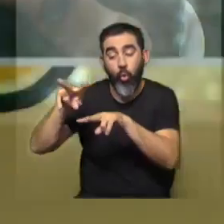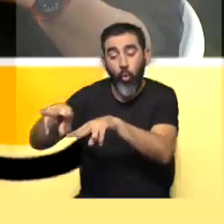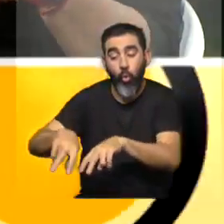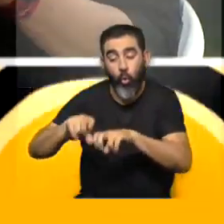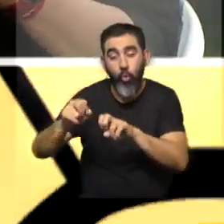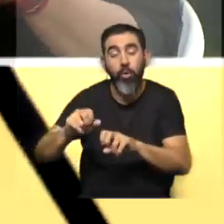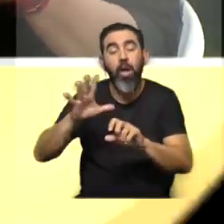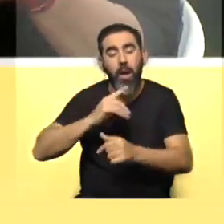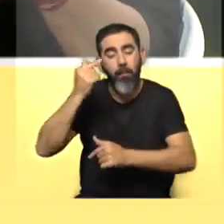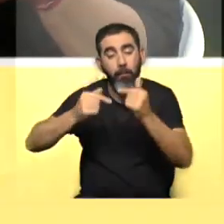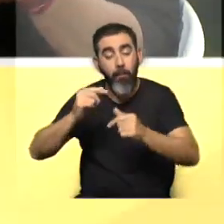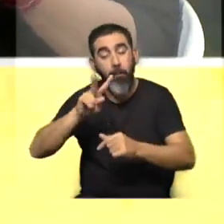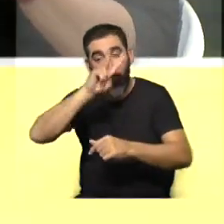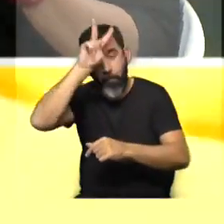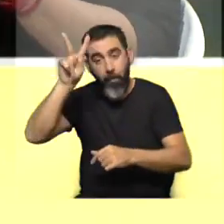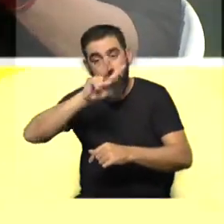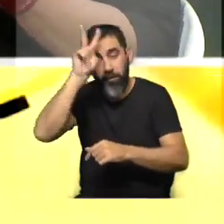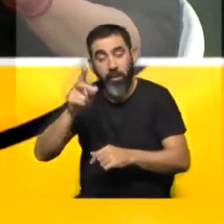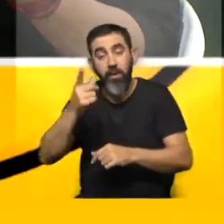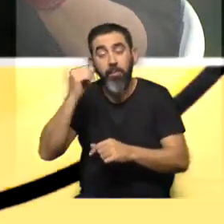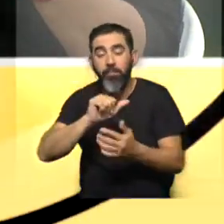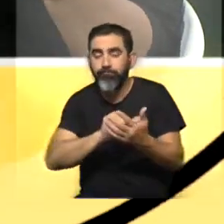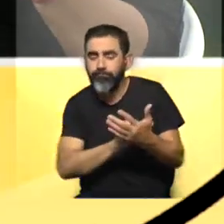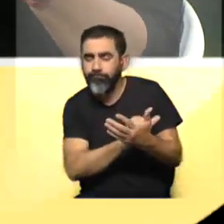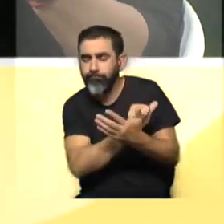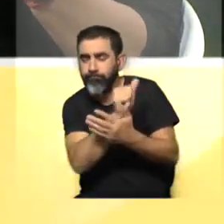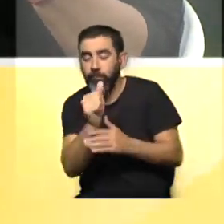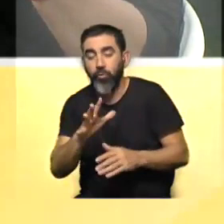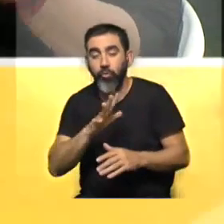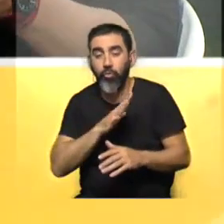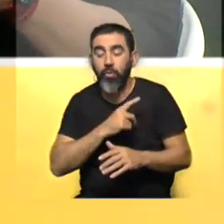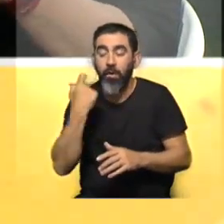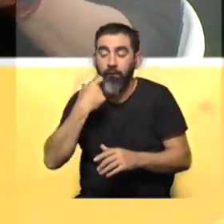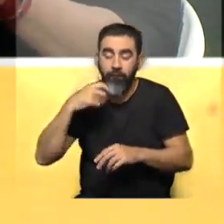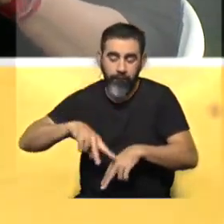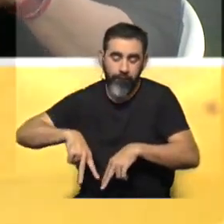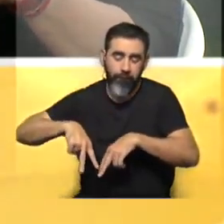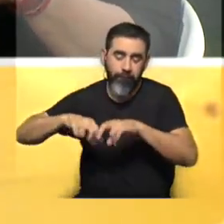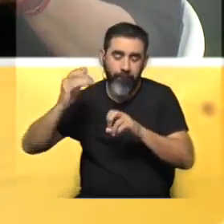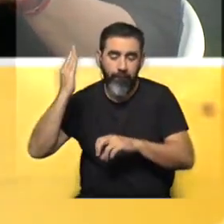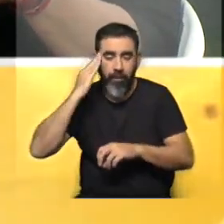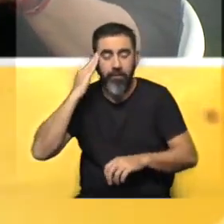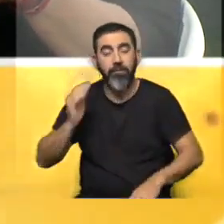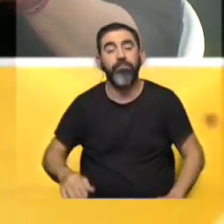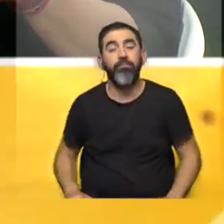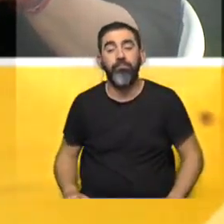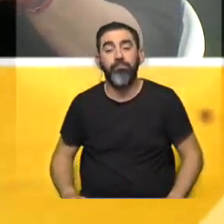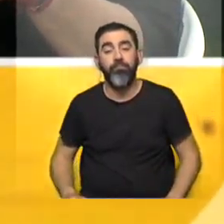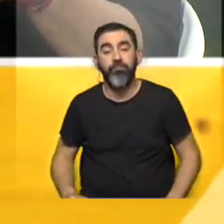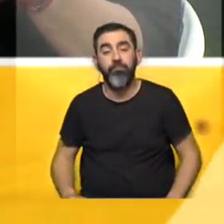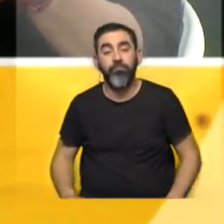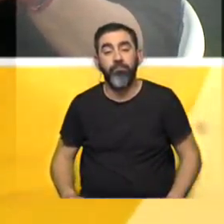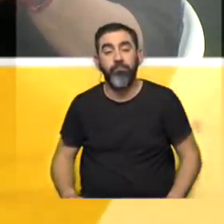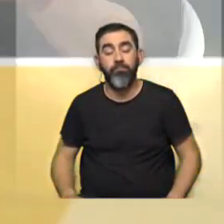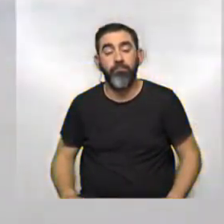encontró material indígena. Pero bueno, la cronología es algo que todavía hay que seguir profundizando. Bien. Mientras tanto,